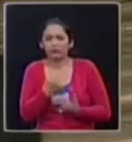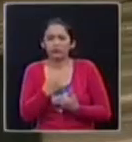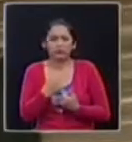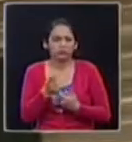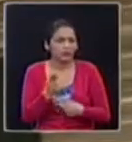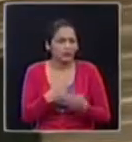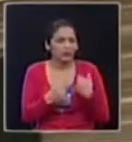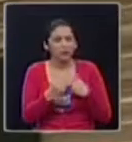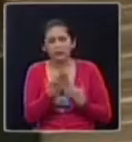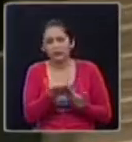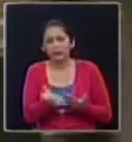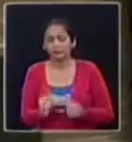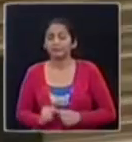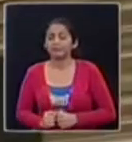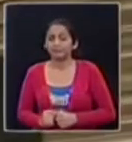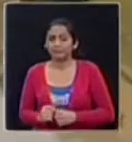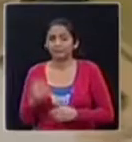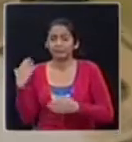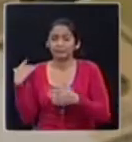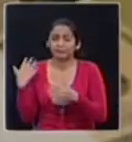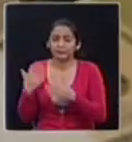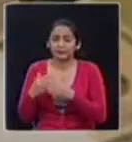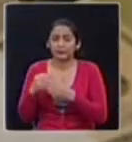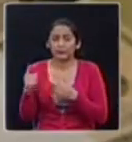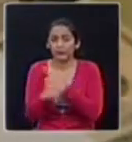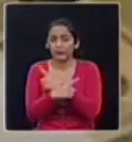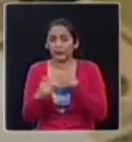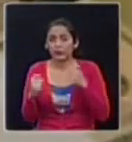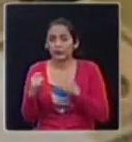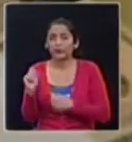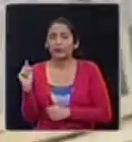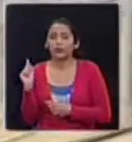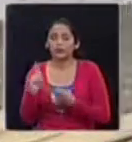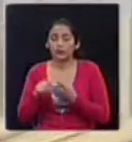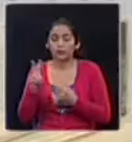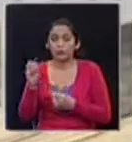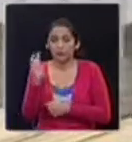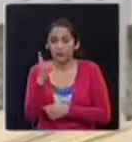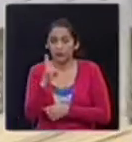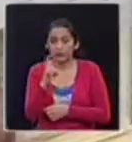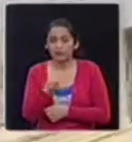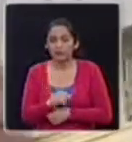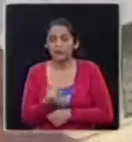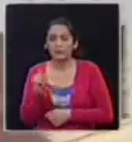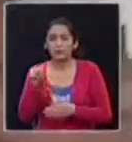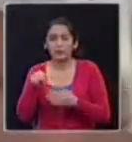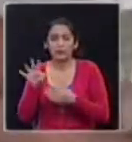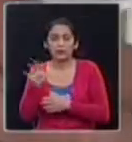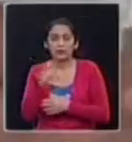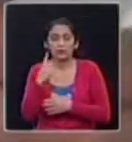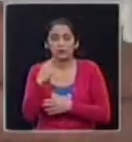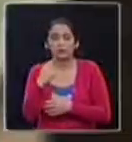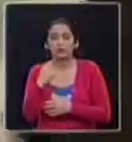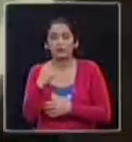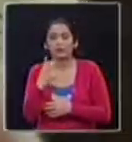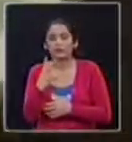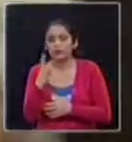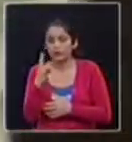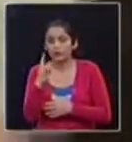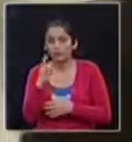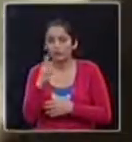de 2017 se recaudaron más de 1.587 millones de dólares, según el Servicio Nacional de